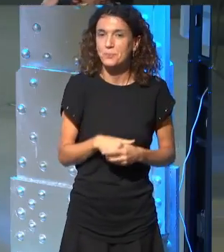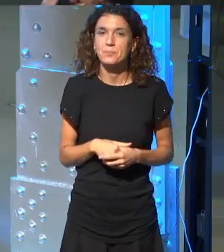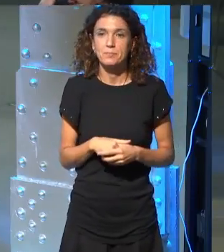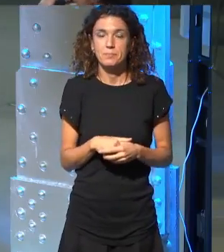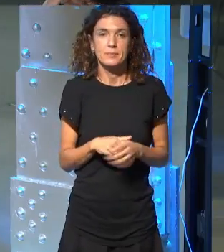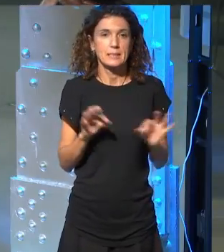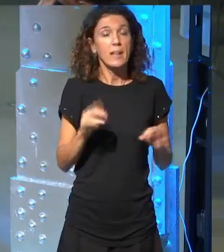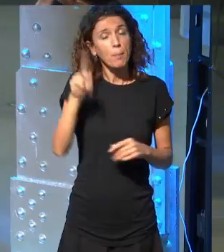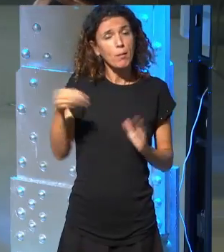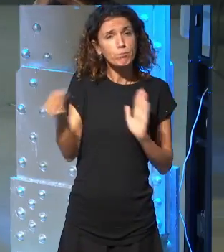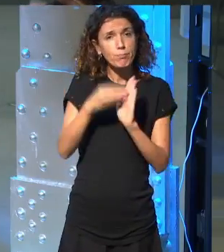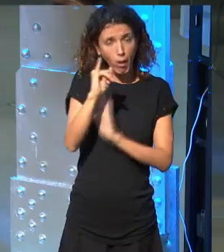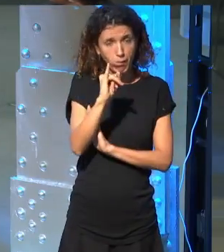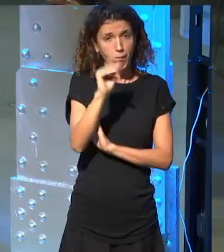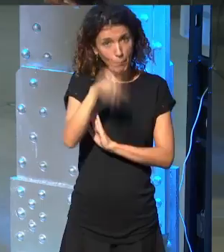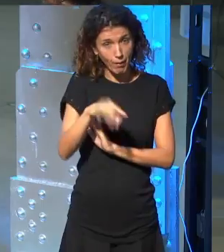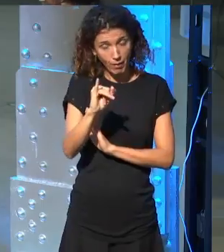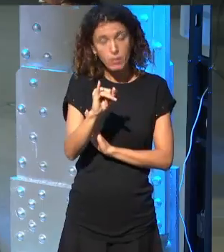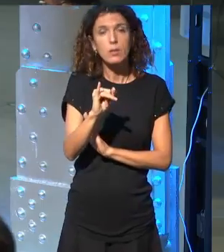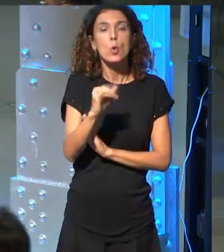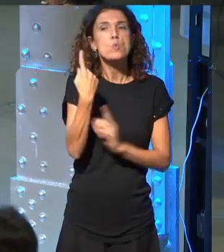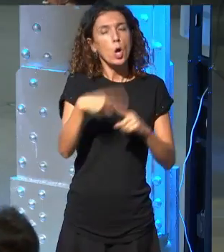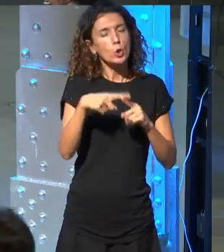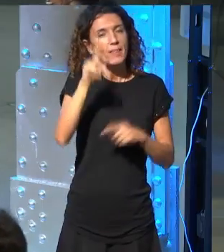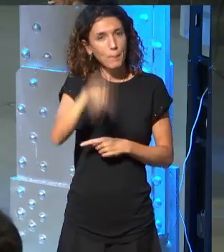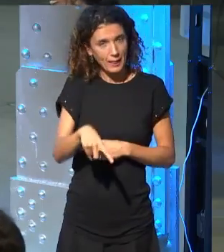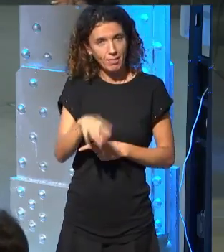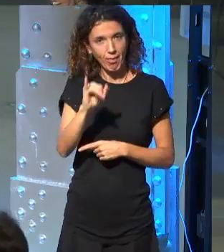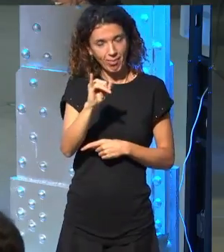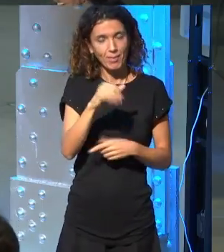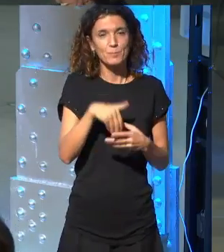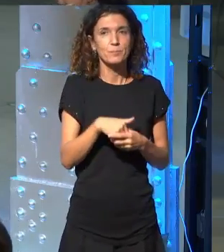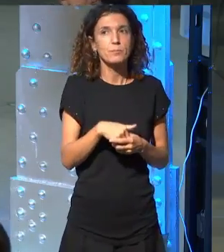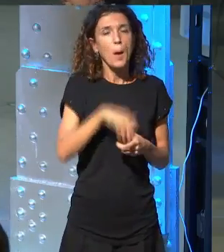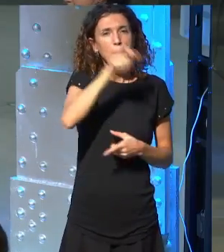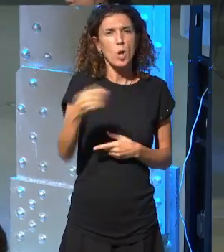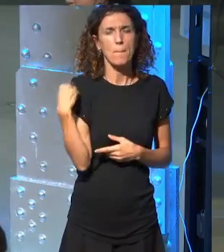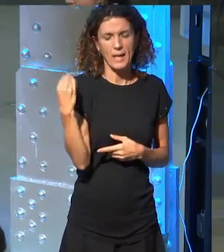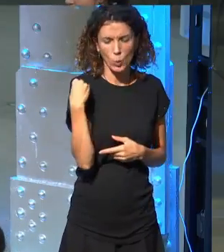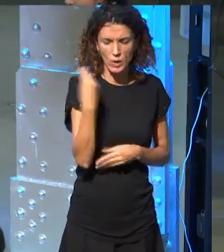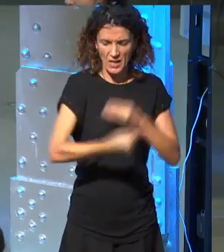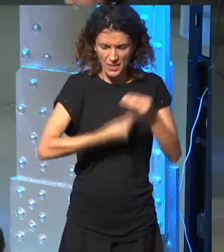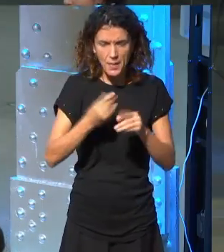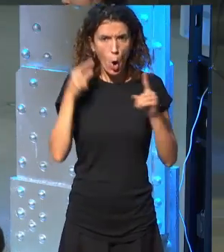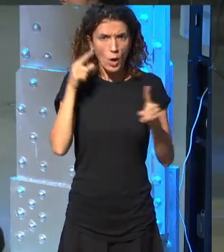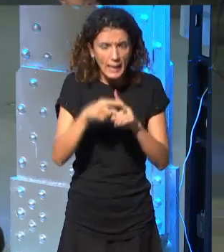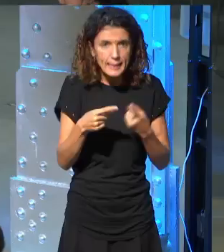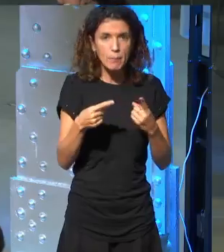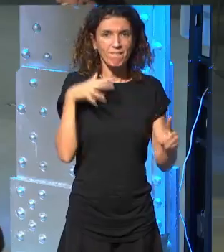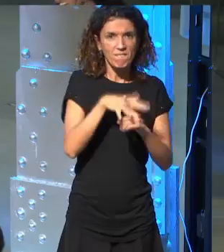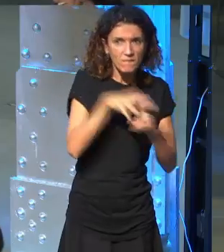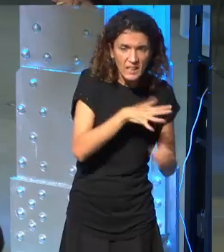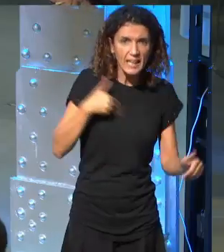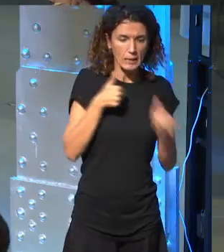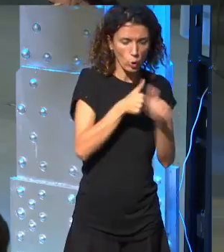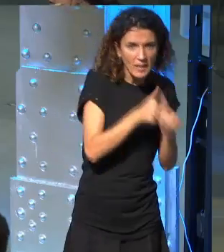No sabemos por qué, pero está ahí también. Y claro, a ver, hay una cosa también que claro, la gente me pregunta, ¿esto lo hiciste para conseguir followers? ¿Esto lo